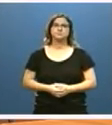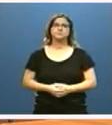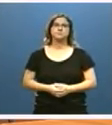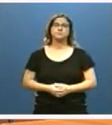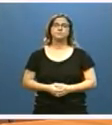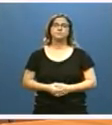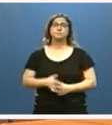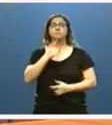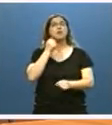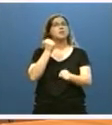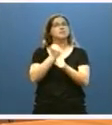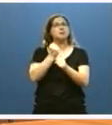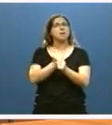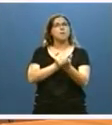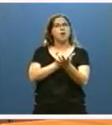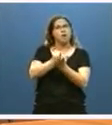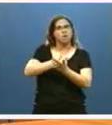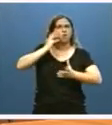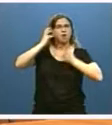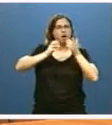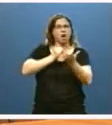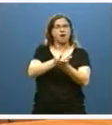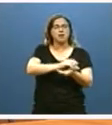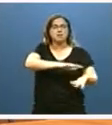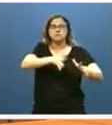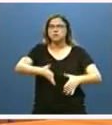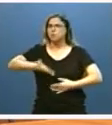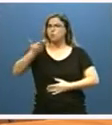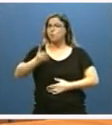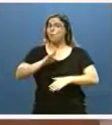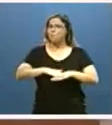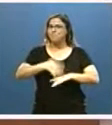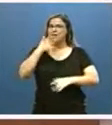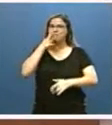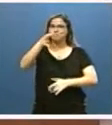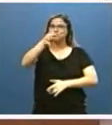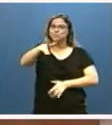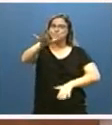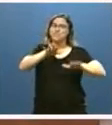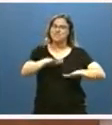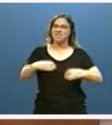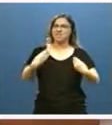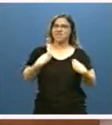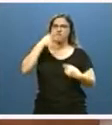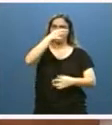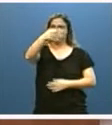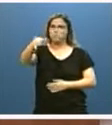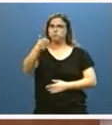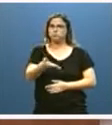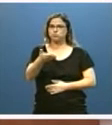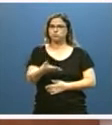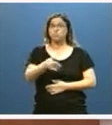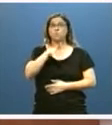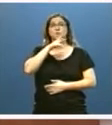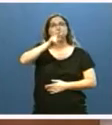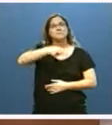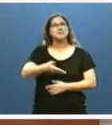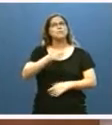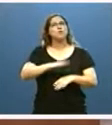la actividad agraria y de transformación es esencial para la fijación de población de población en el medio rural de ahí la importancia